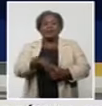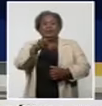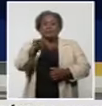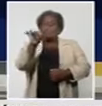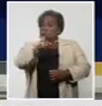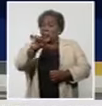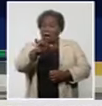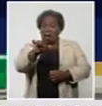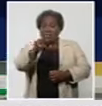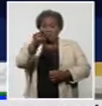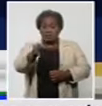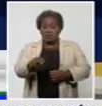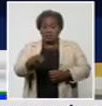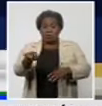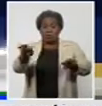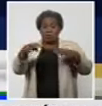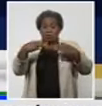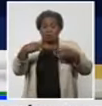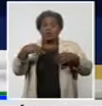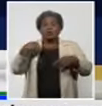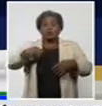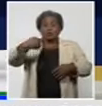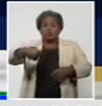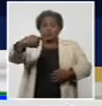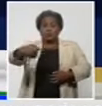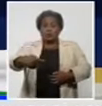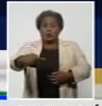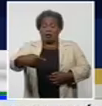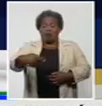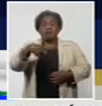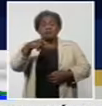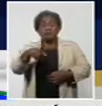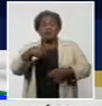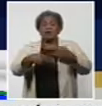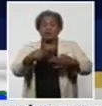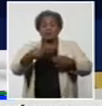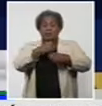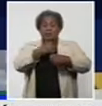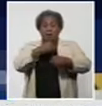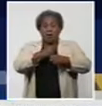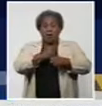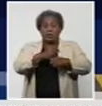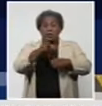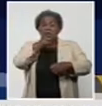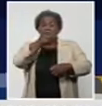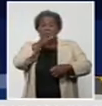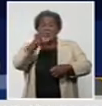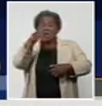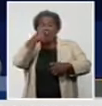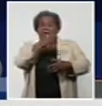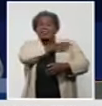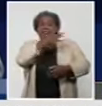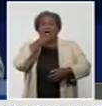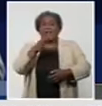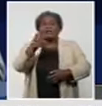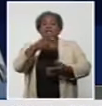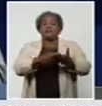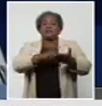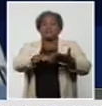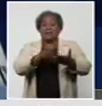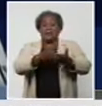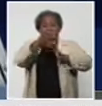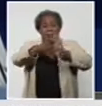nos acompañan diariamente y hacen posible esta transmisión, a Lázaro Manuel, a la intérprete de la lengua de